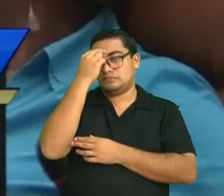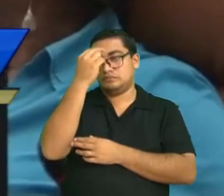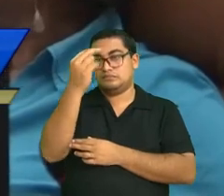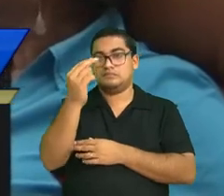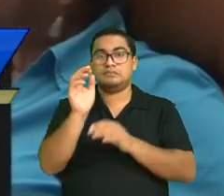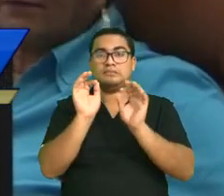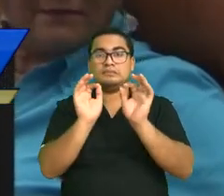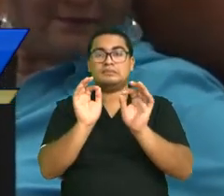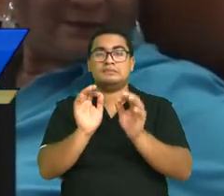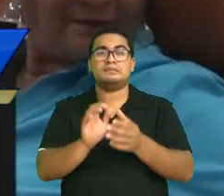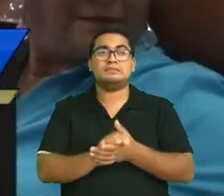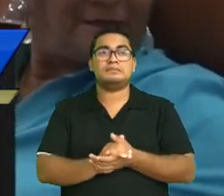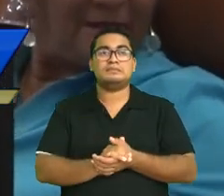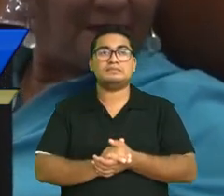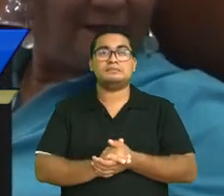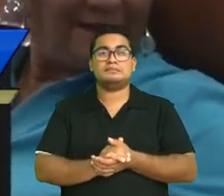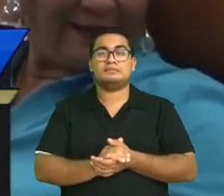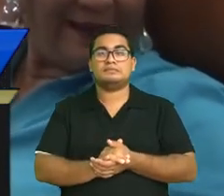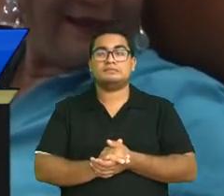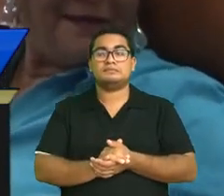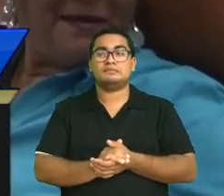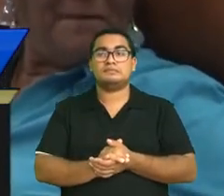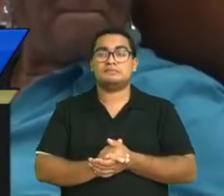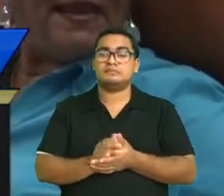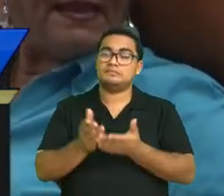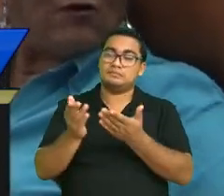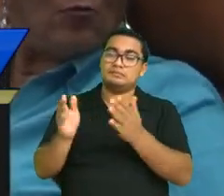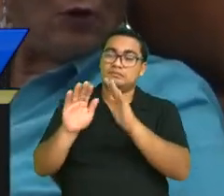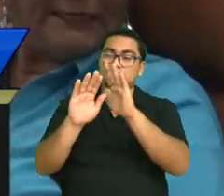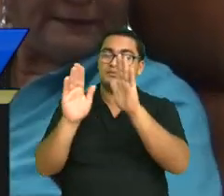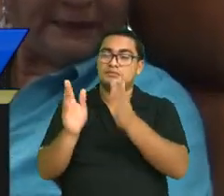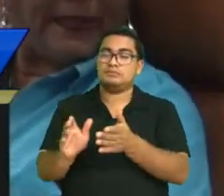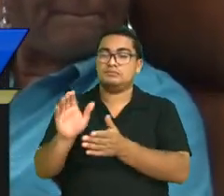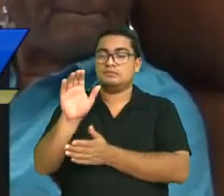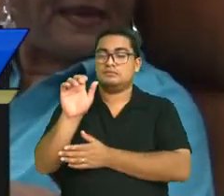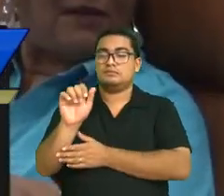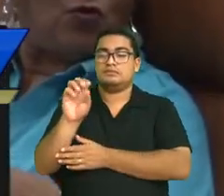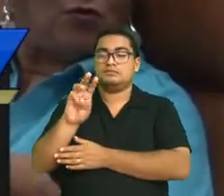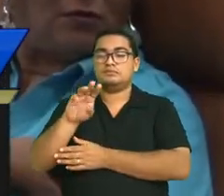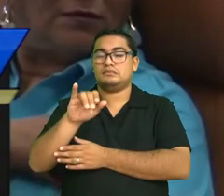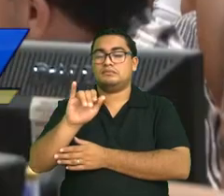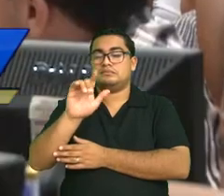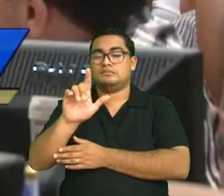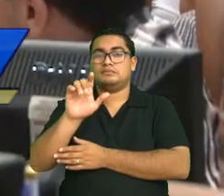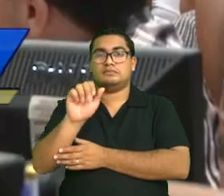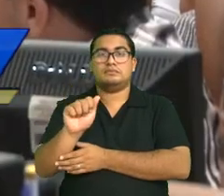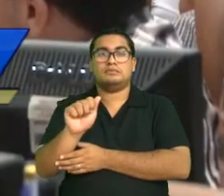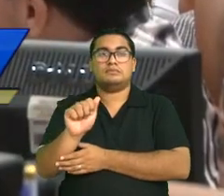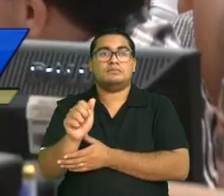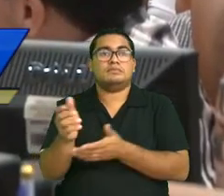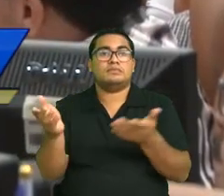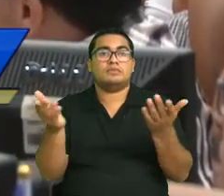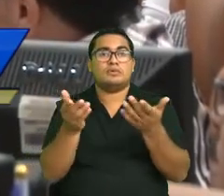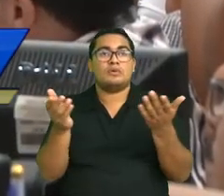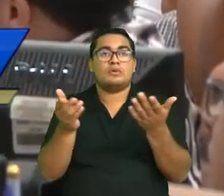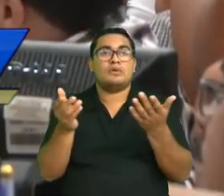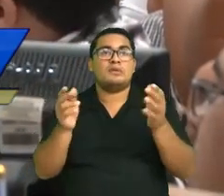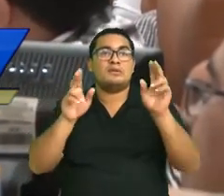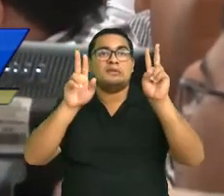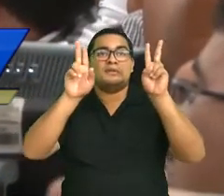merece. Claro que sí, compañera Camila, pues entender cómo pasamos, y le hago esta pregunta porque en el ámbito clínico a